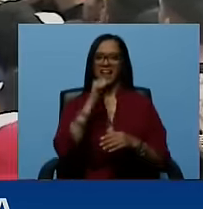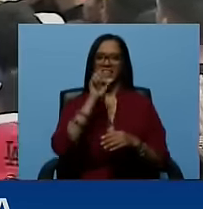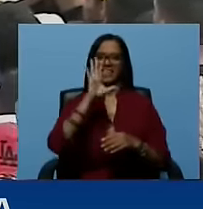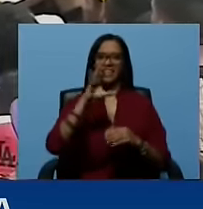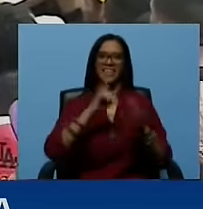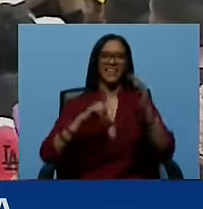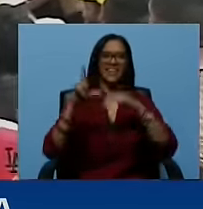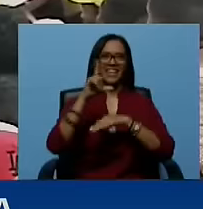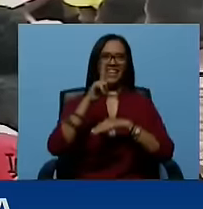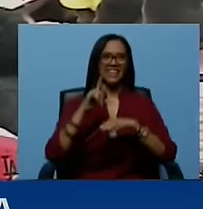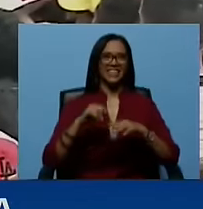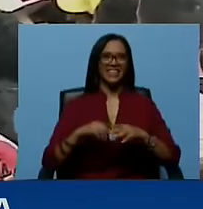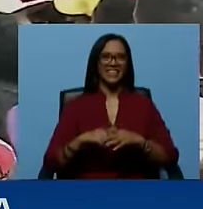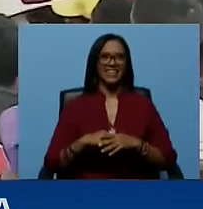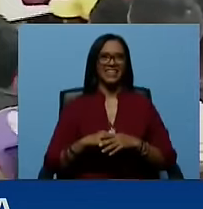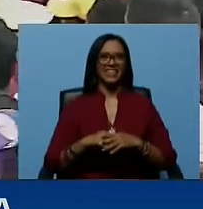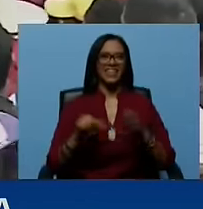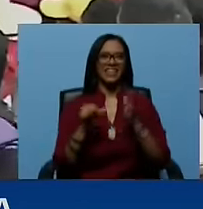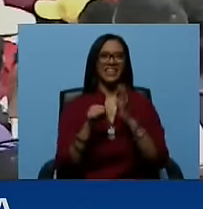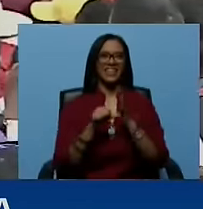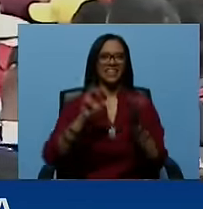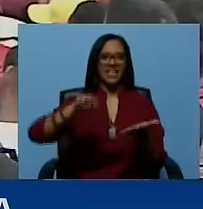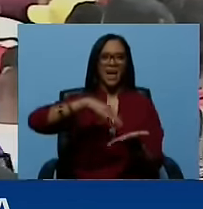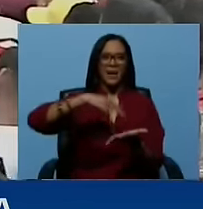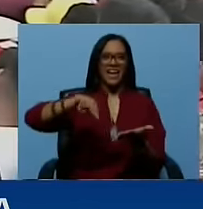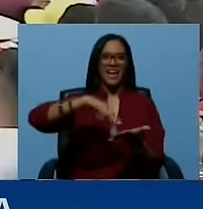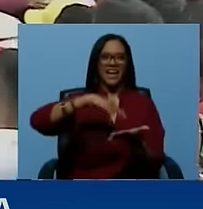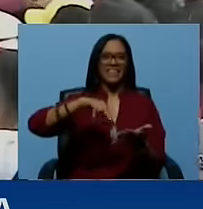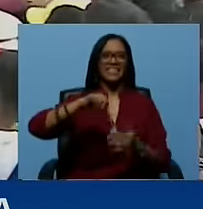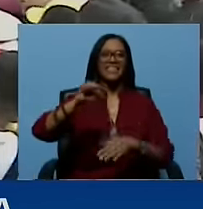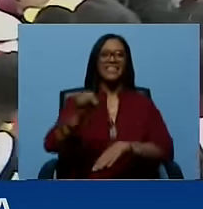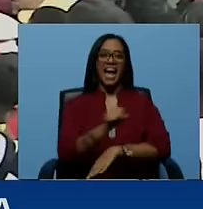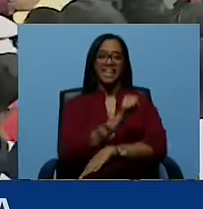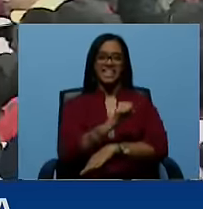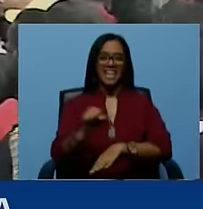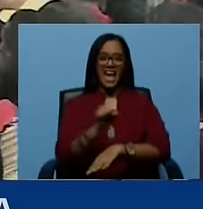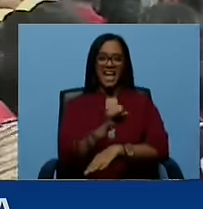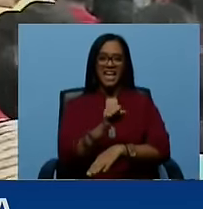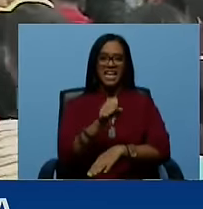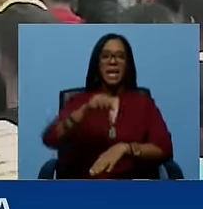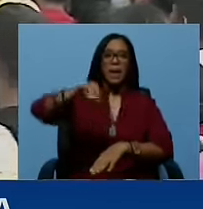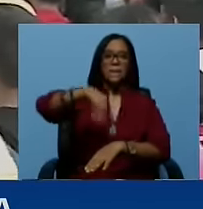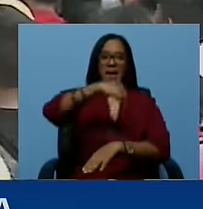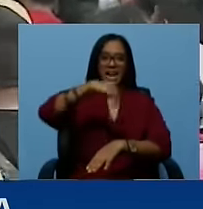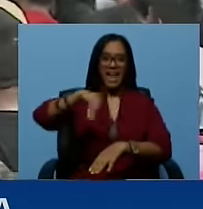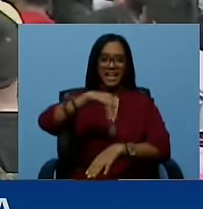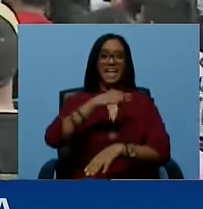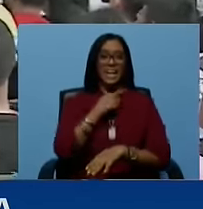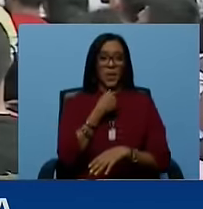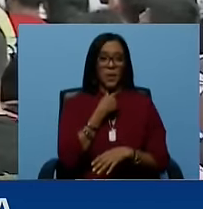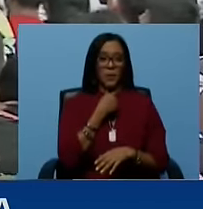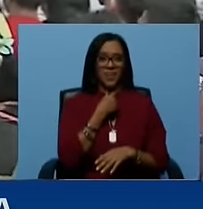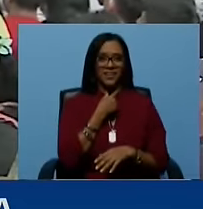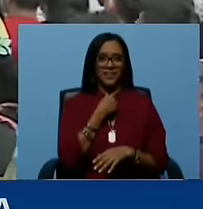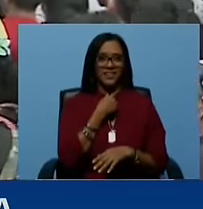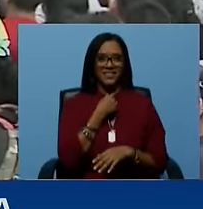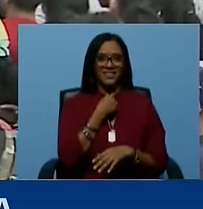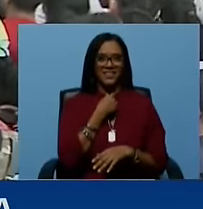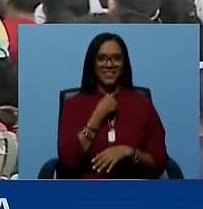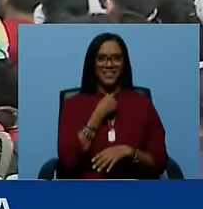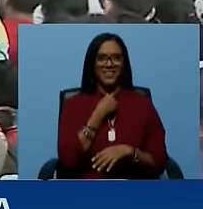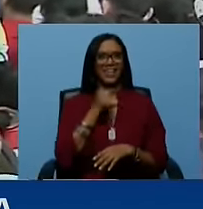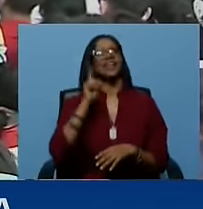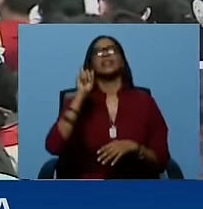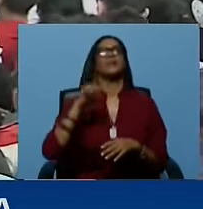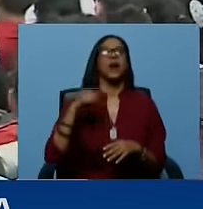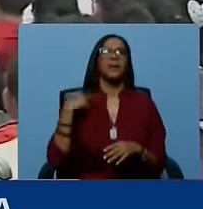letras, donde se va a bailar salsa y merengue. ¿Les gusta? Y también